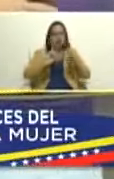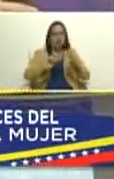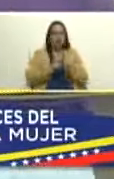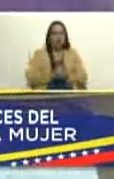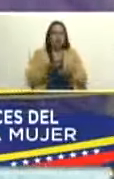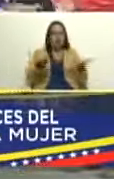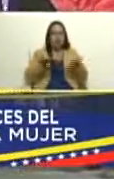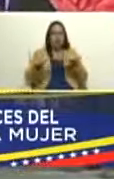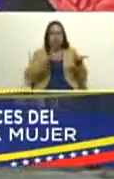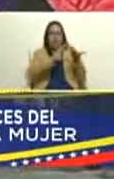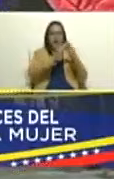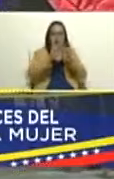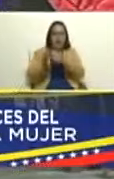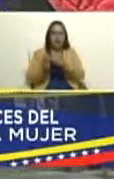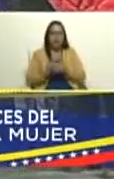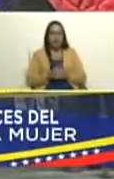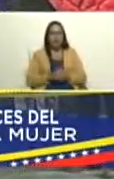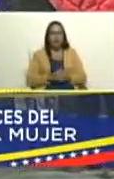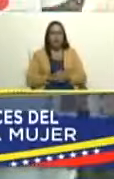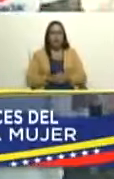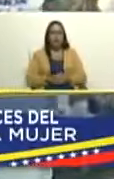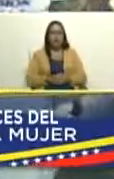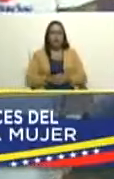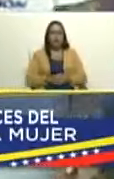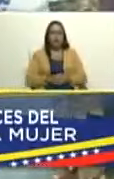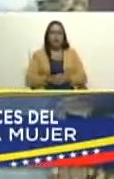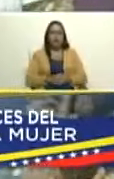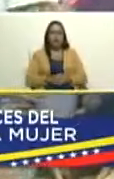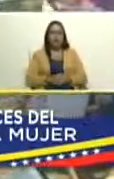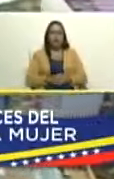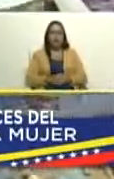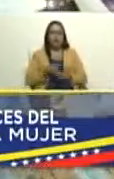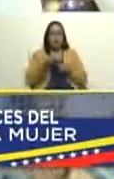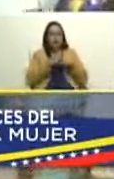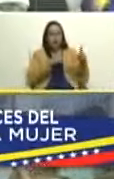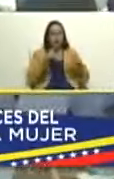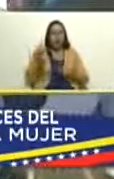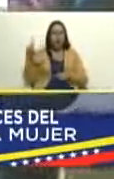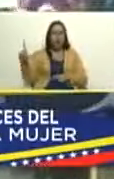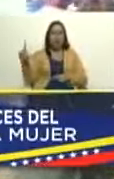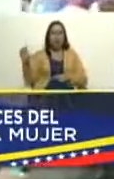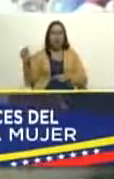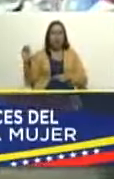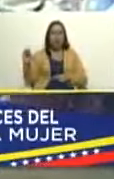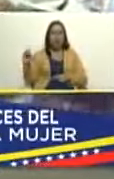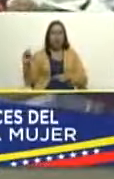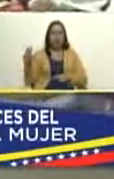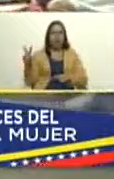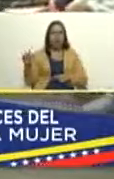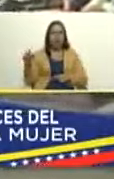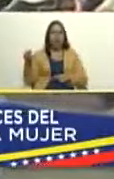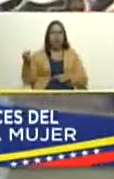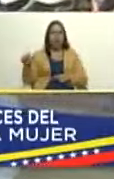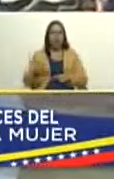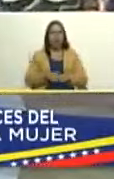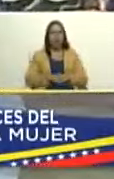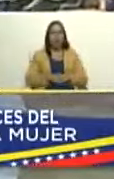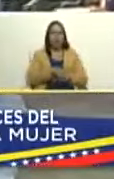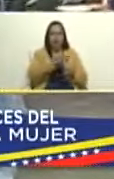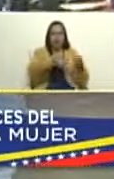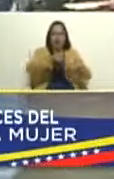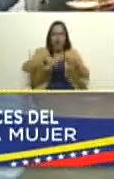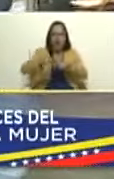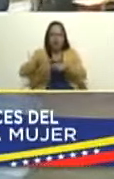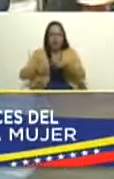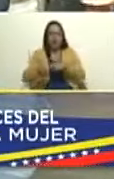la comunidad. Leoana Coromoto Pacheco Paredes, comercialización